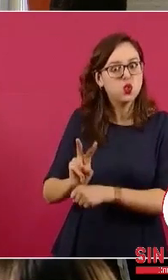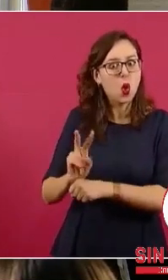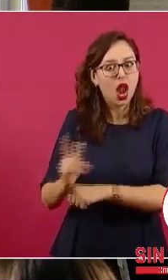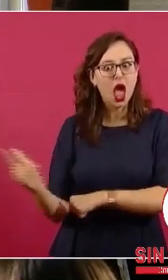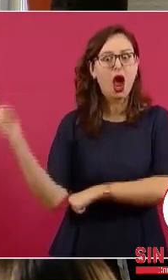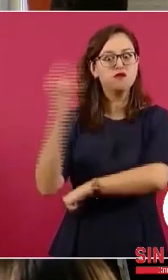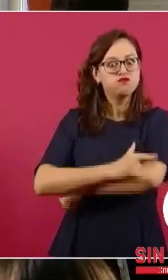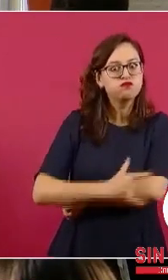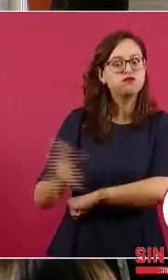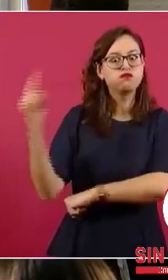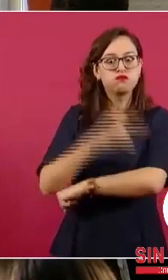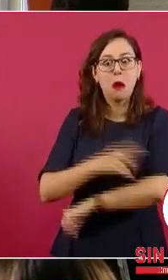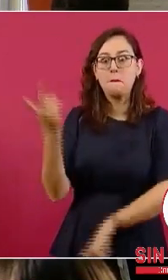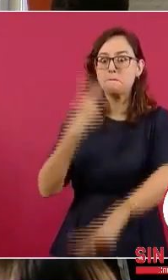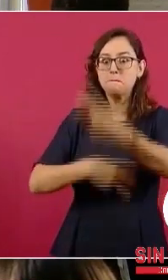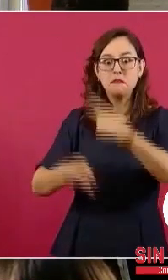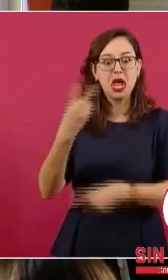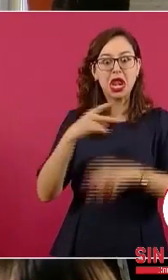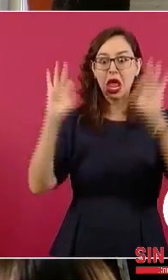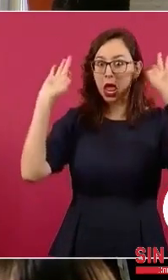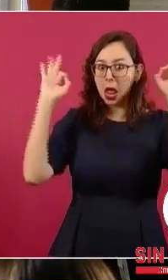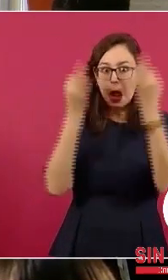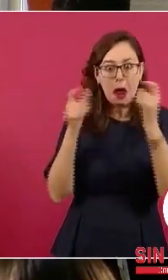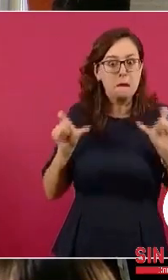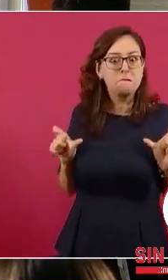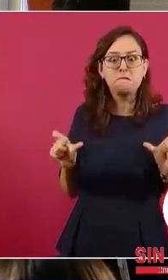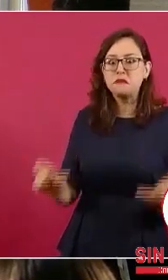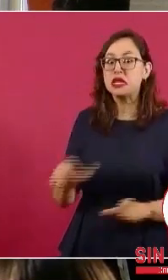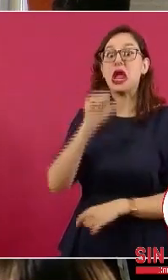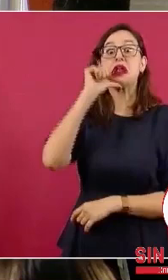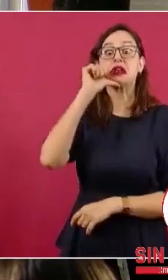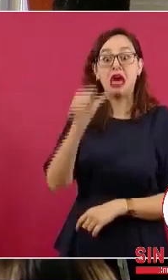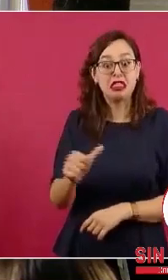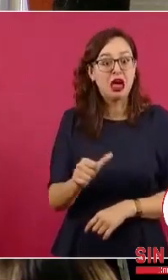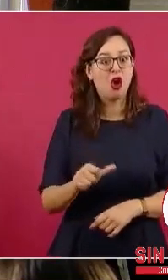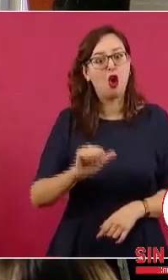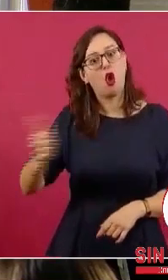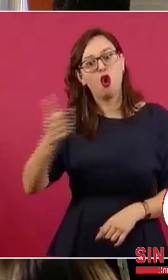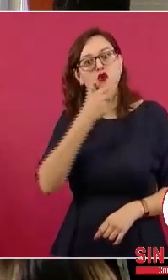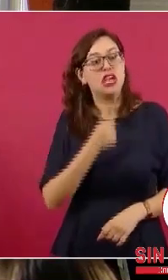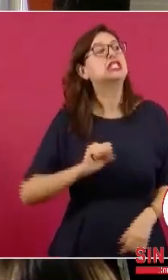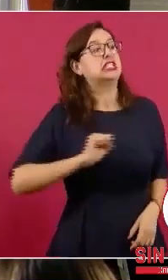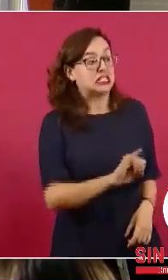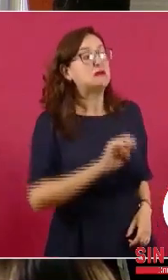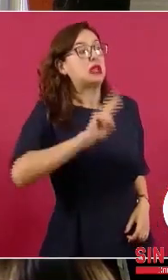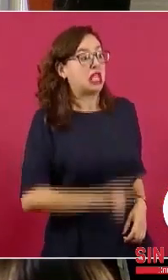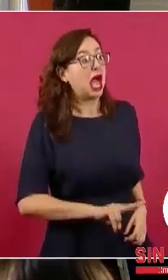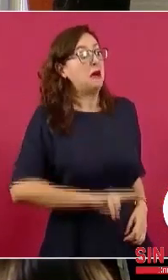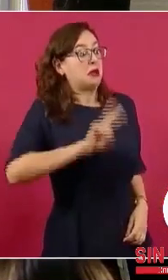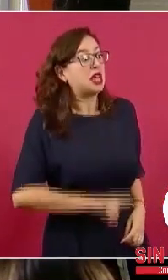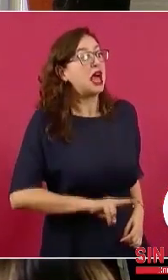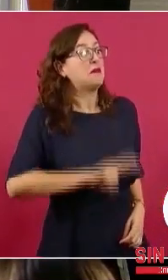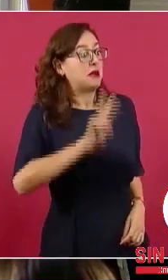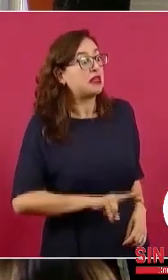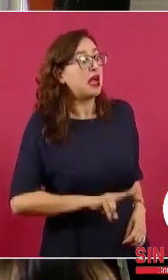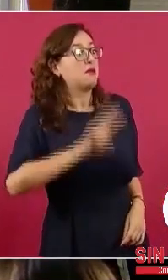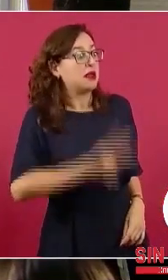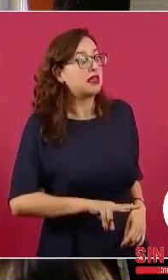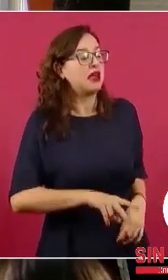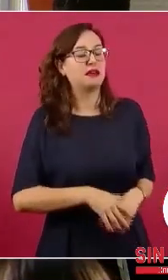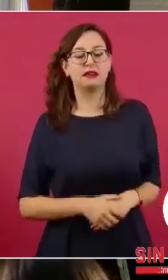sin pasar migración. Cierto. A ver. Cierto. Ojo. Cierto. Entonces, estamos llenos de